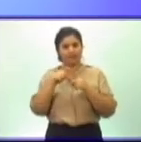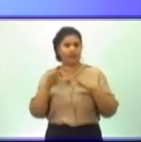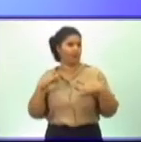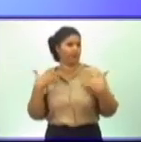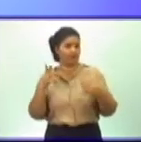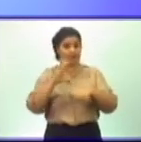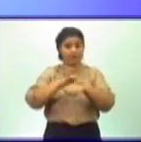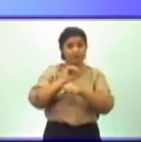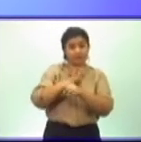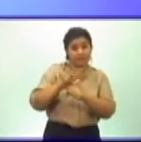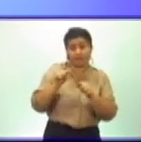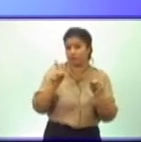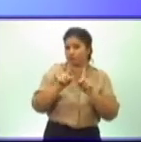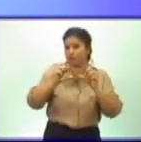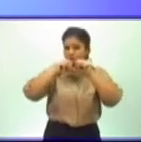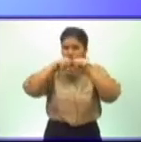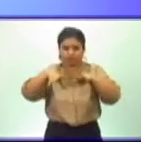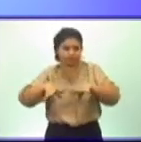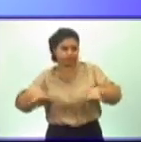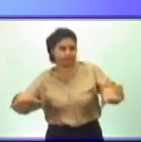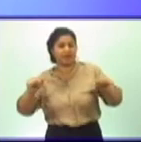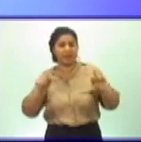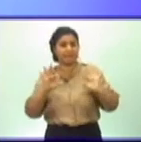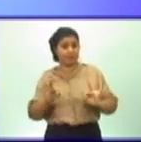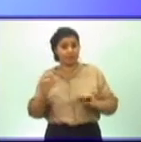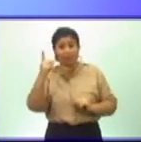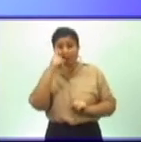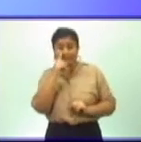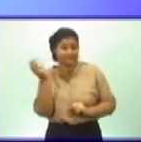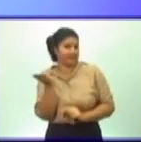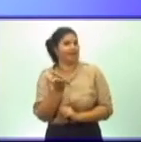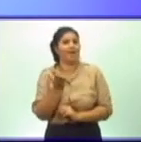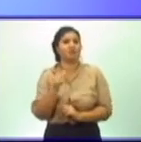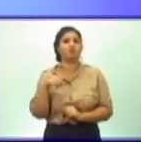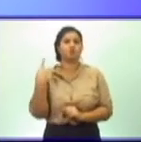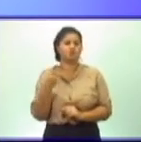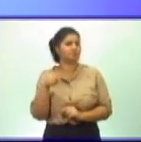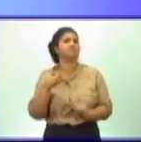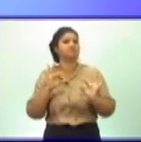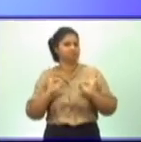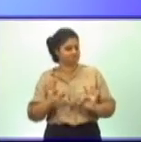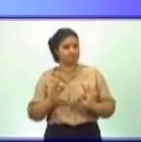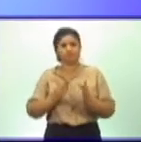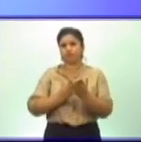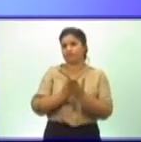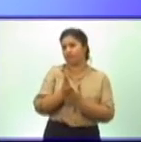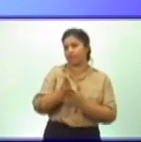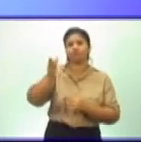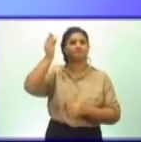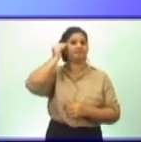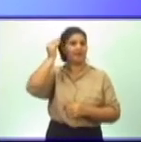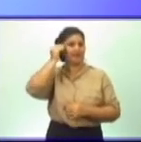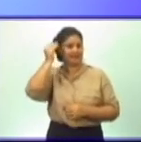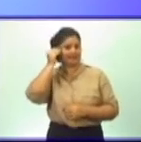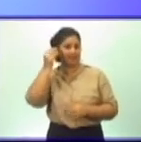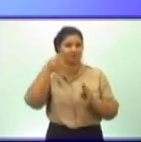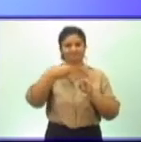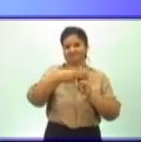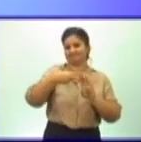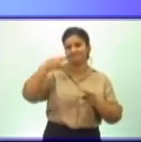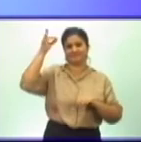esta pesadilla, como decimos, termine pronto. Nosotros estaremos aquí continuando para